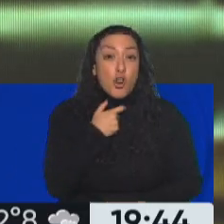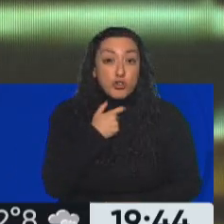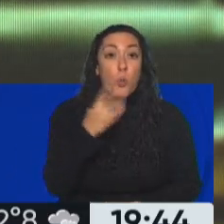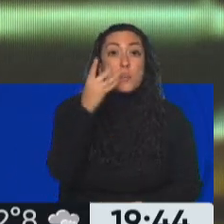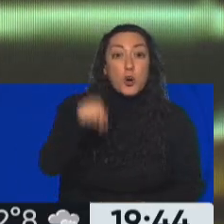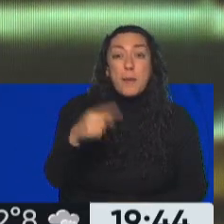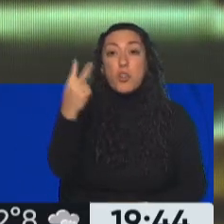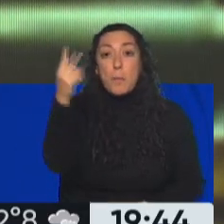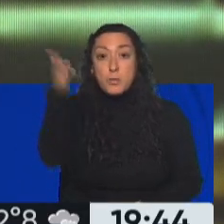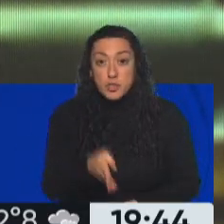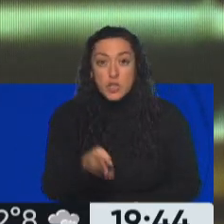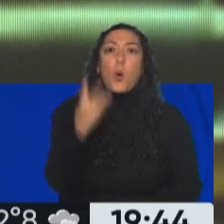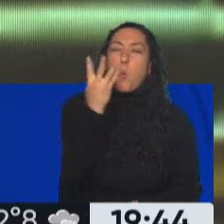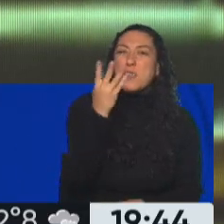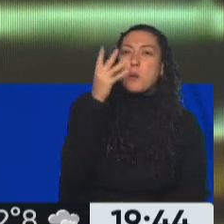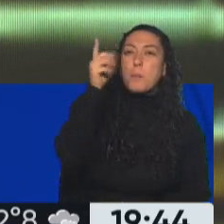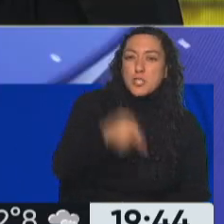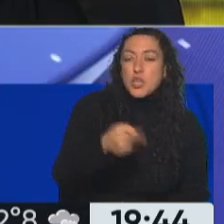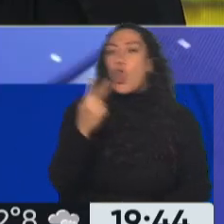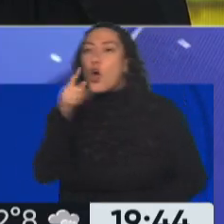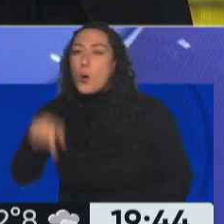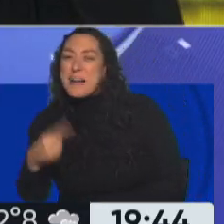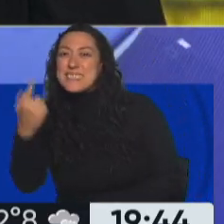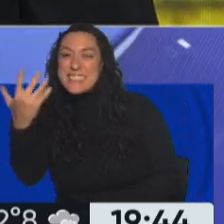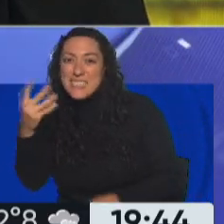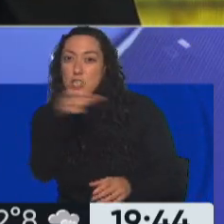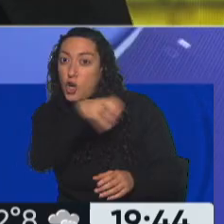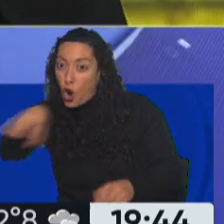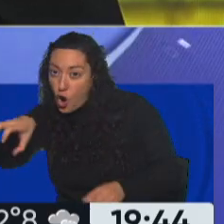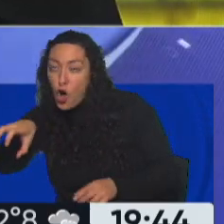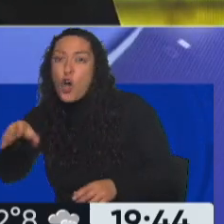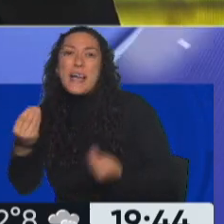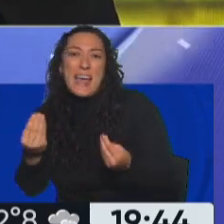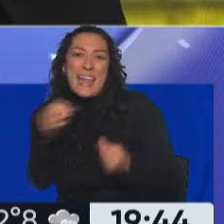Sí. De ese 4%, un 2,5% lo conforma la